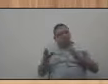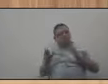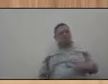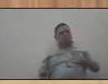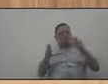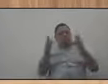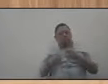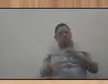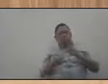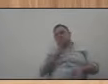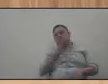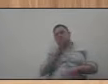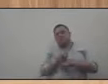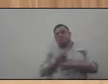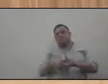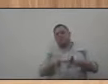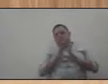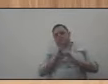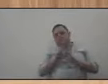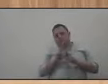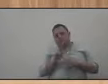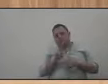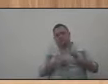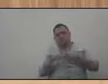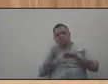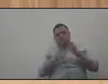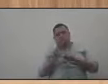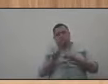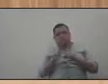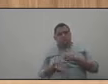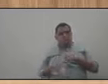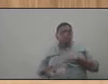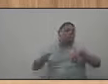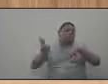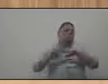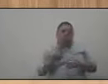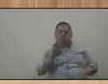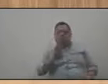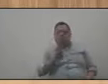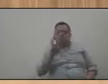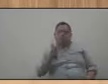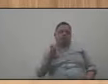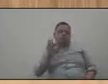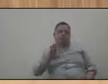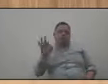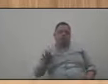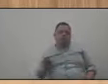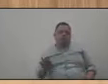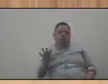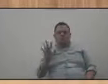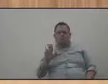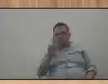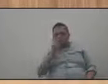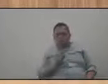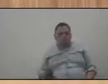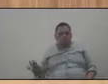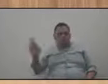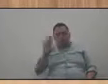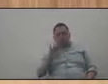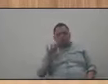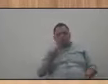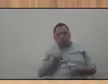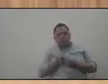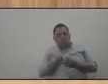con mayor respuesta institucional del departamento por encima del 98% a nivel nacional en seguimiento de